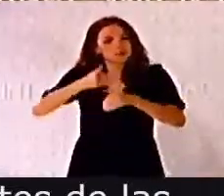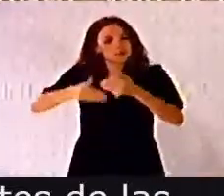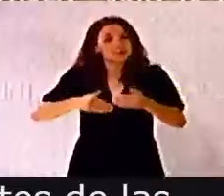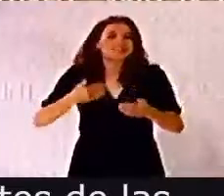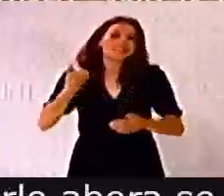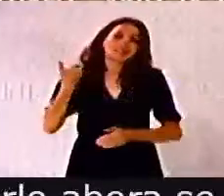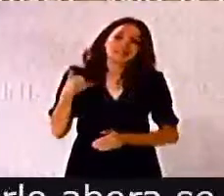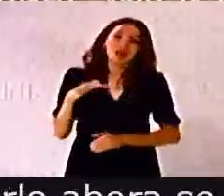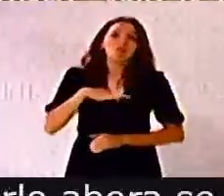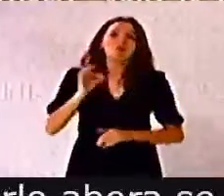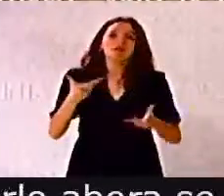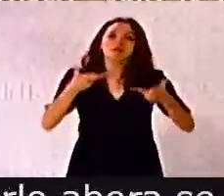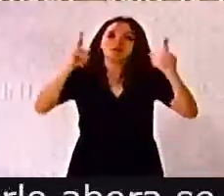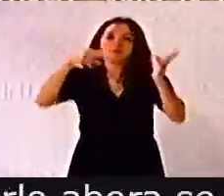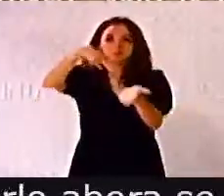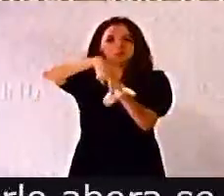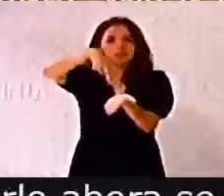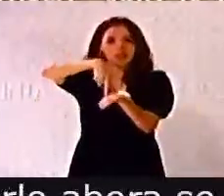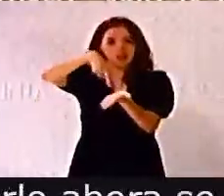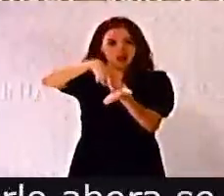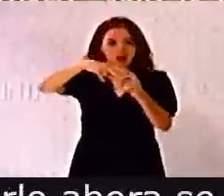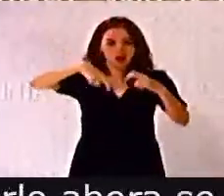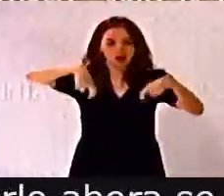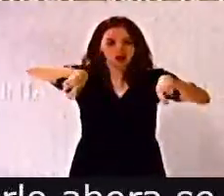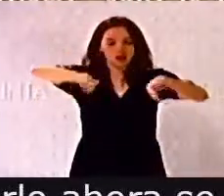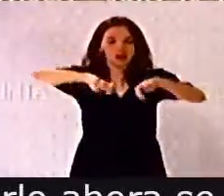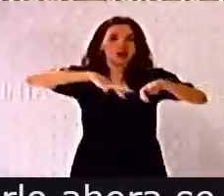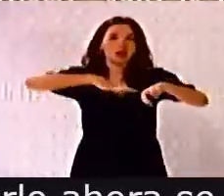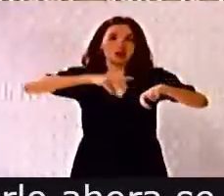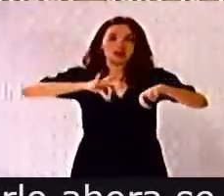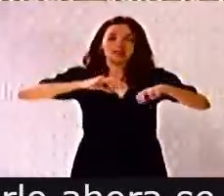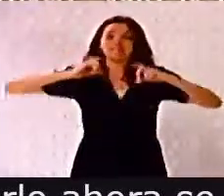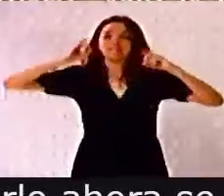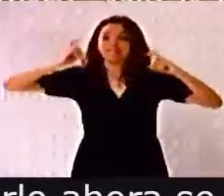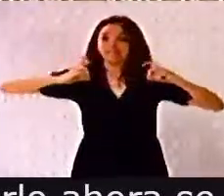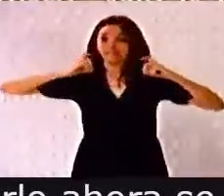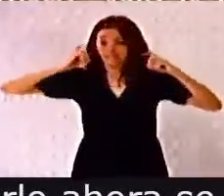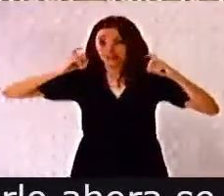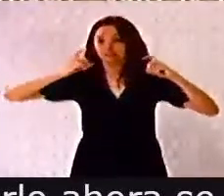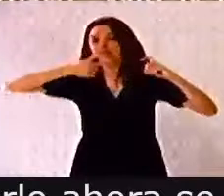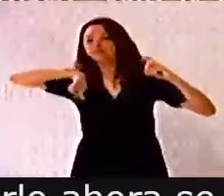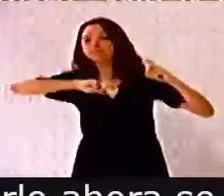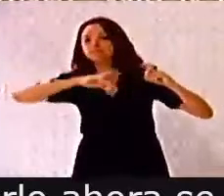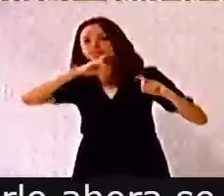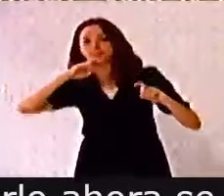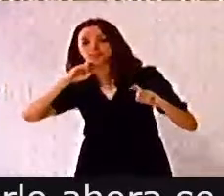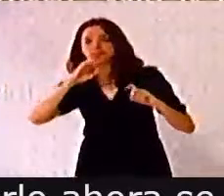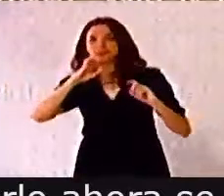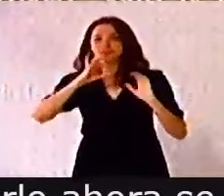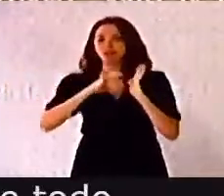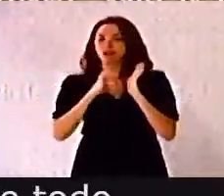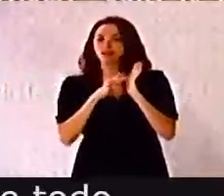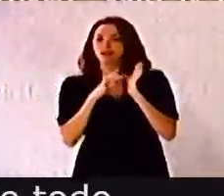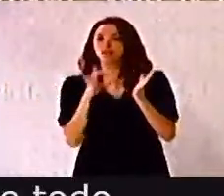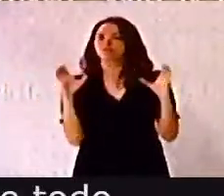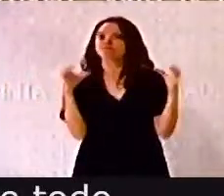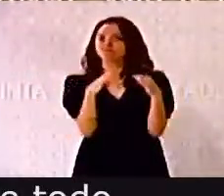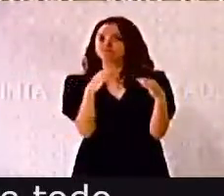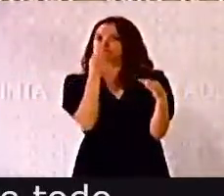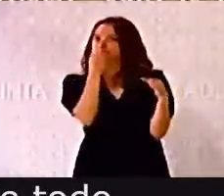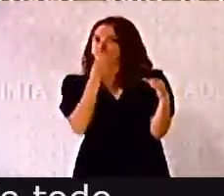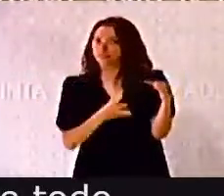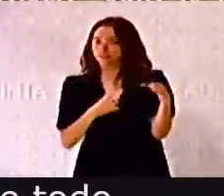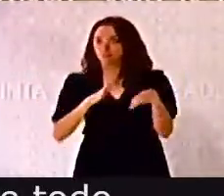presencial y deberíamos de intentar, por encima de todo, garantizar la cooperación, garantizar